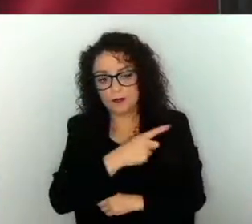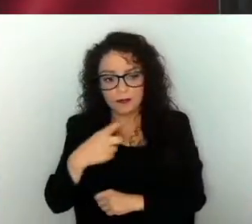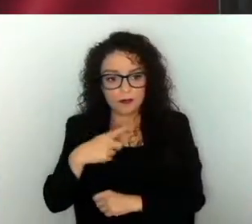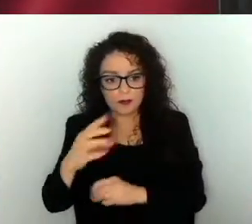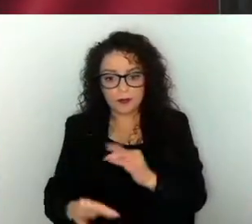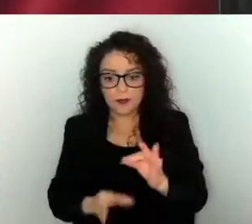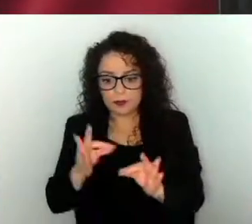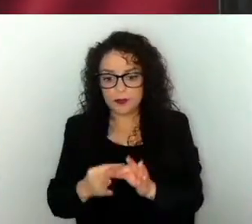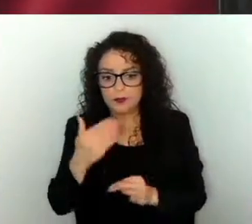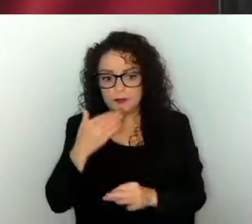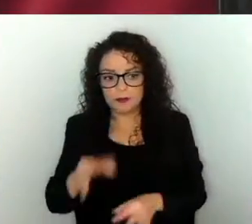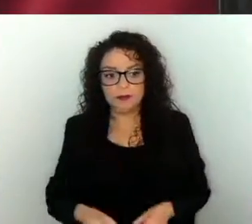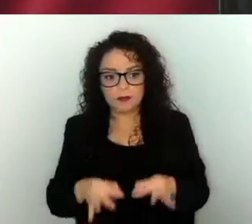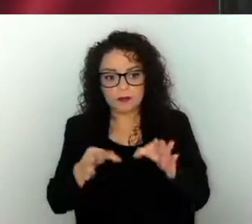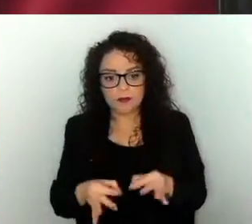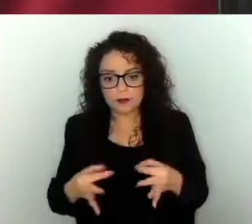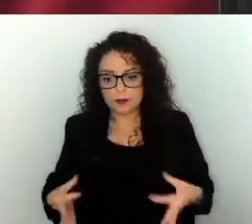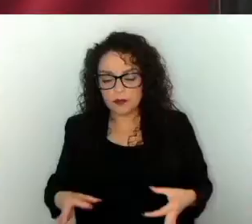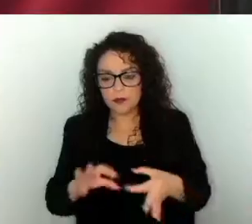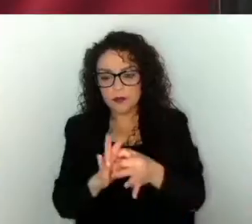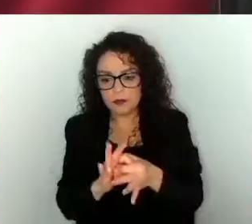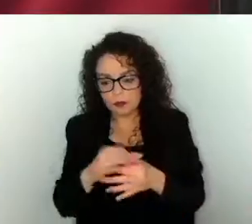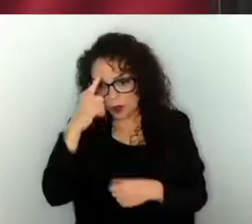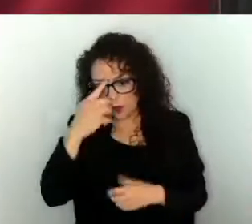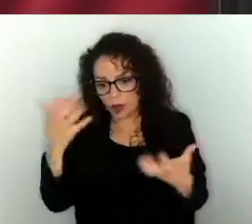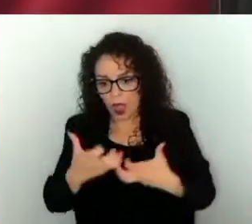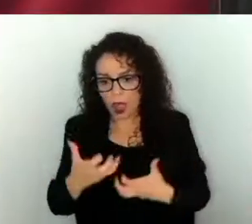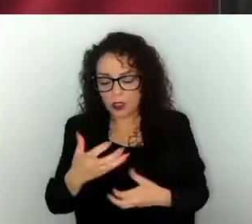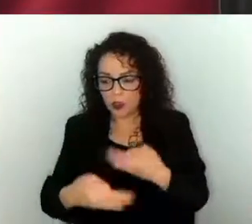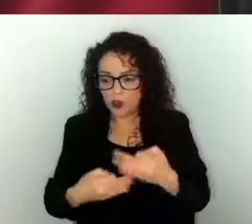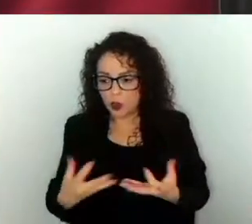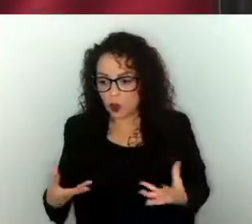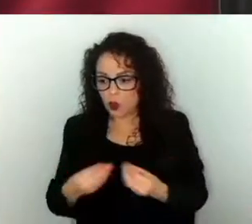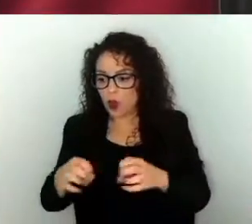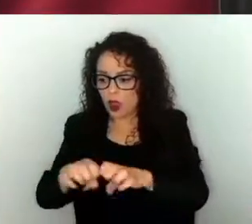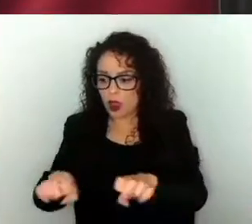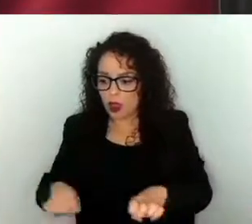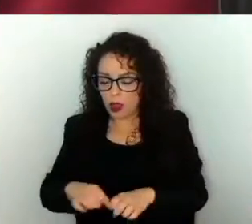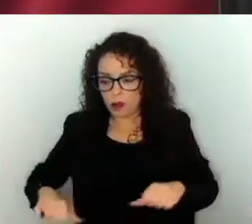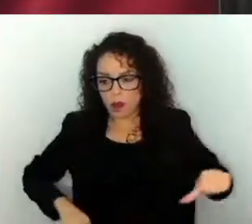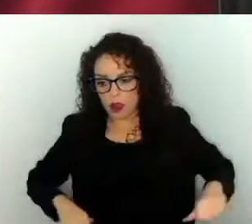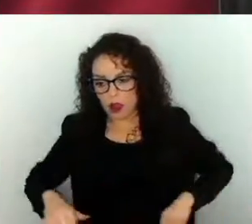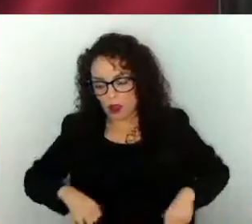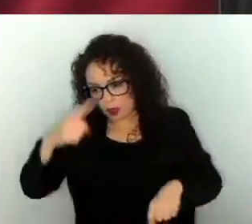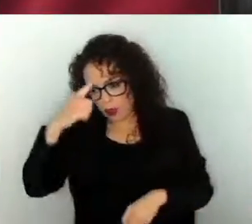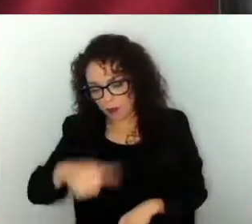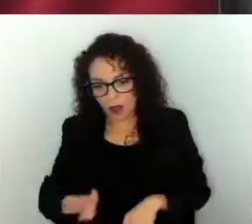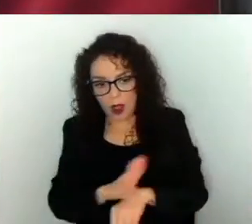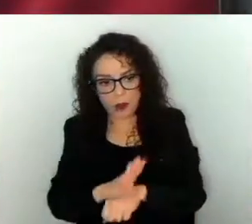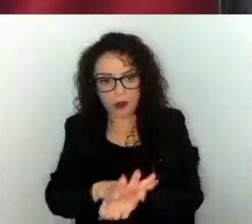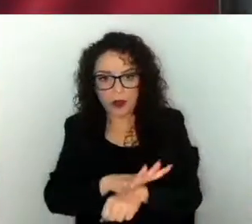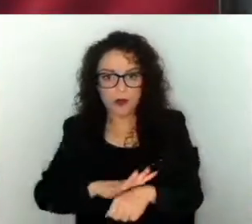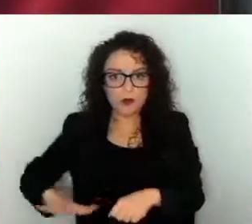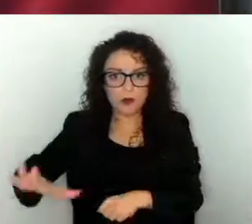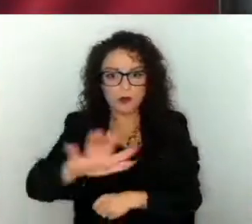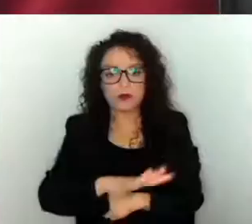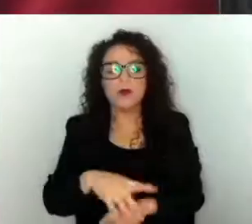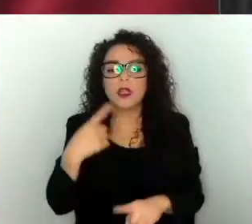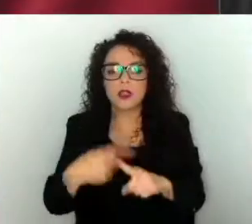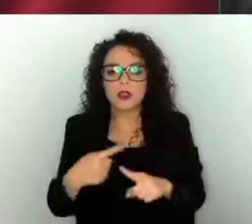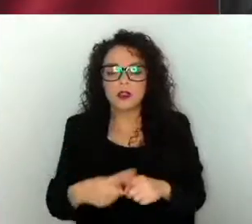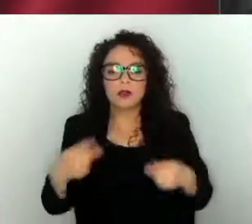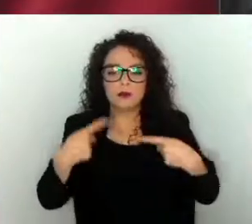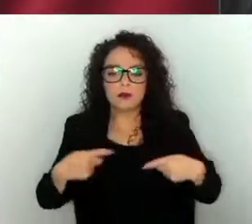conformación contribuirán al desempeño de sus tareas para el bien de los representados, esto es, de los mexiquenses y de los